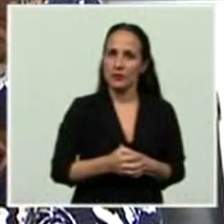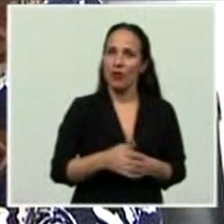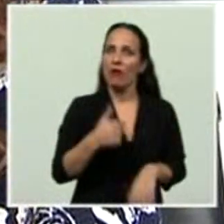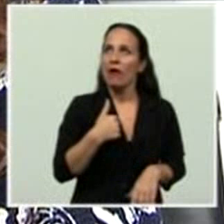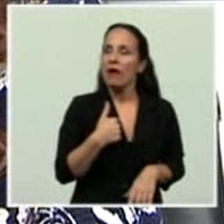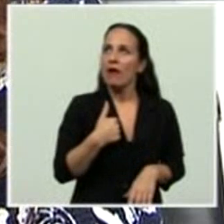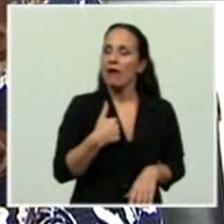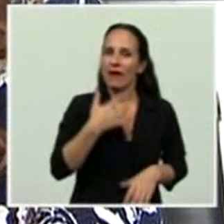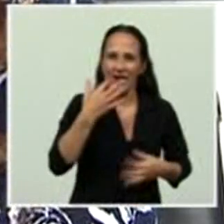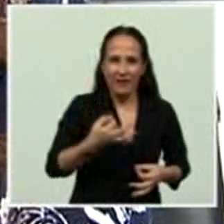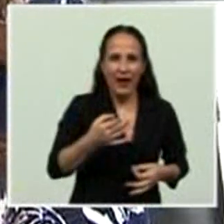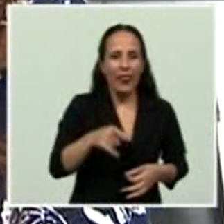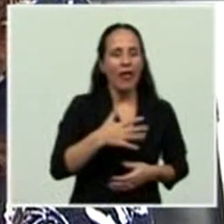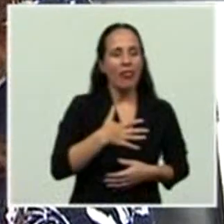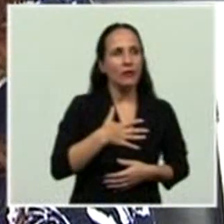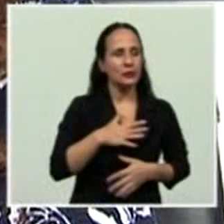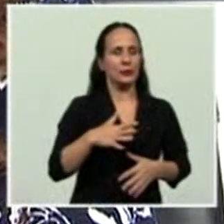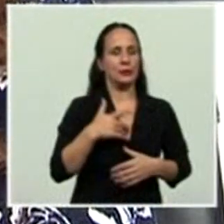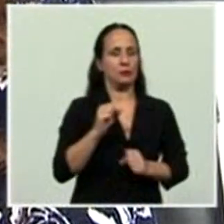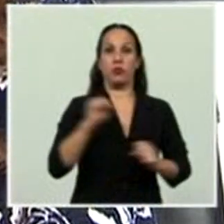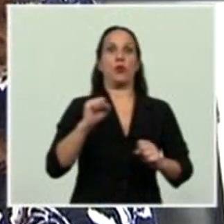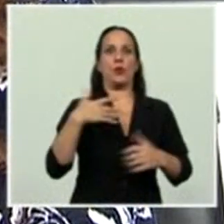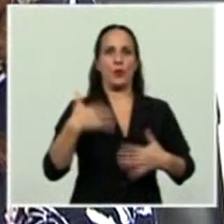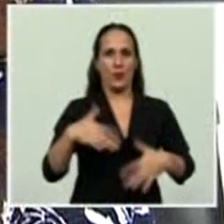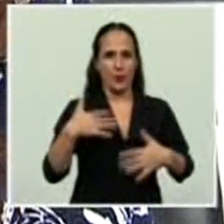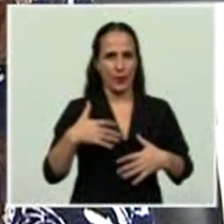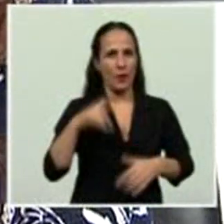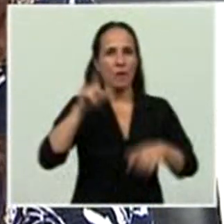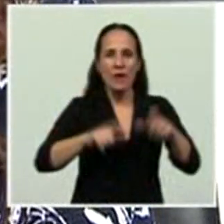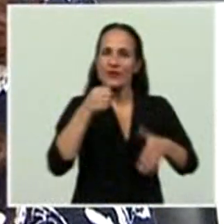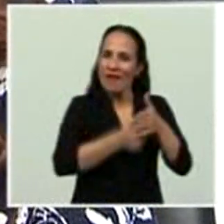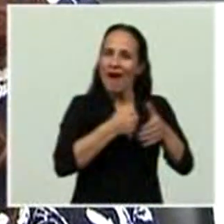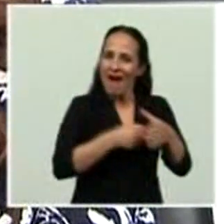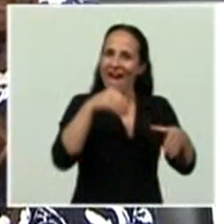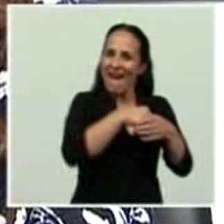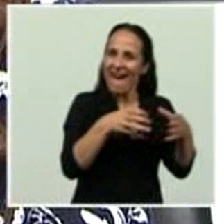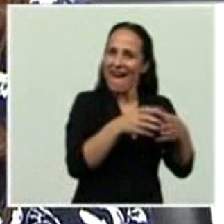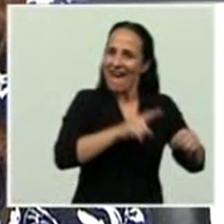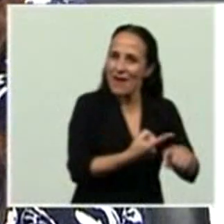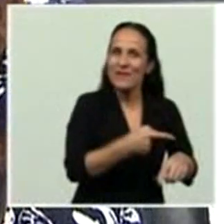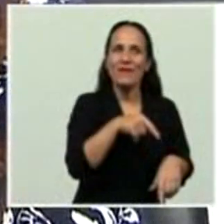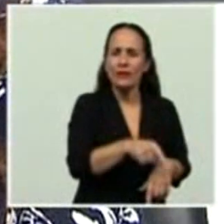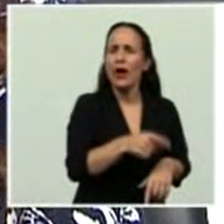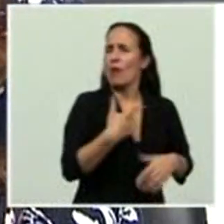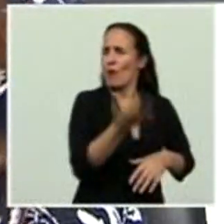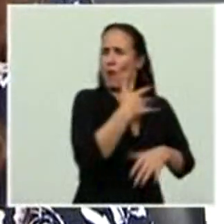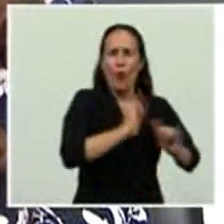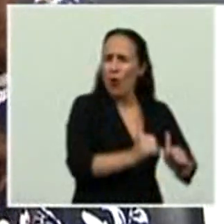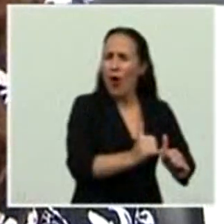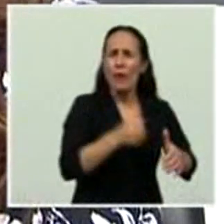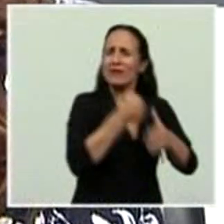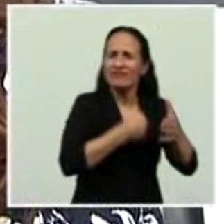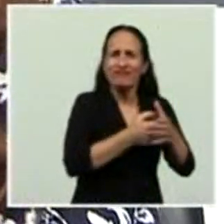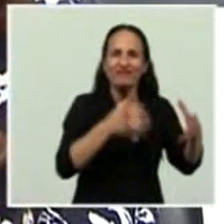realmente fue muy muy conmocion porque para quienes militamos y para quienes además de militar desde muy jóvenes